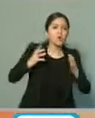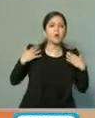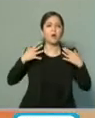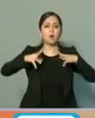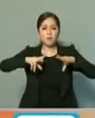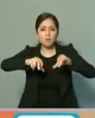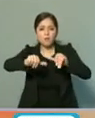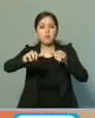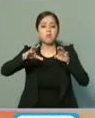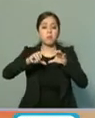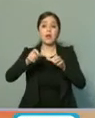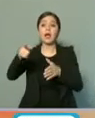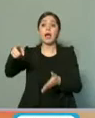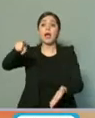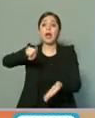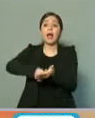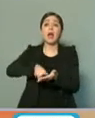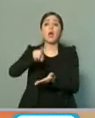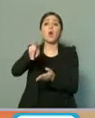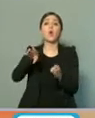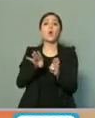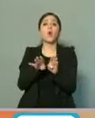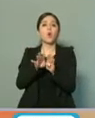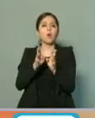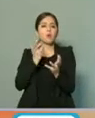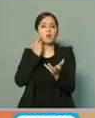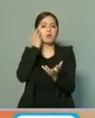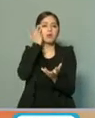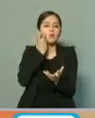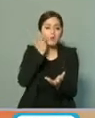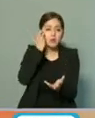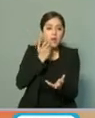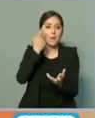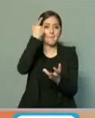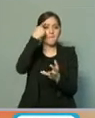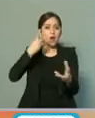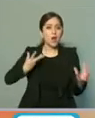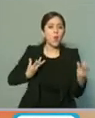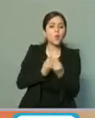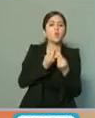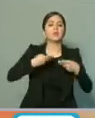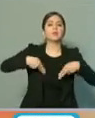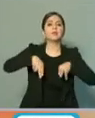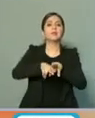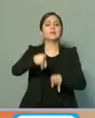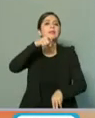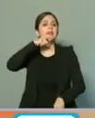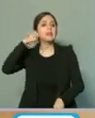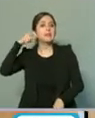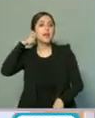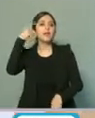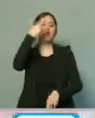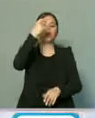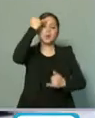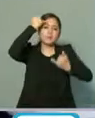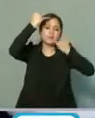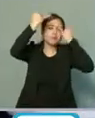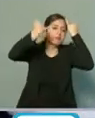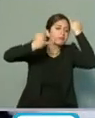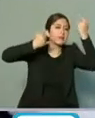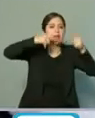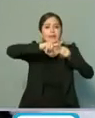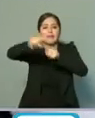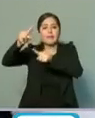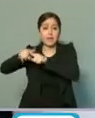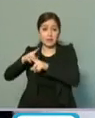Claro, ¿no? porque habla del arte de la seducción, de cómo satisfacer a tu pareja y además ser creativo de una manera muy amplia.